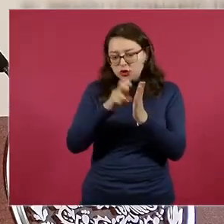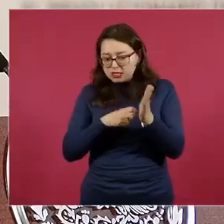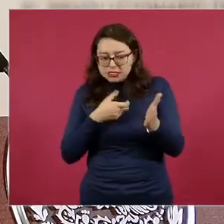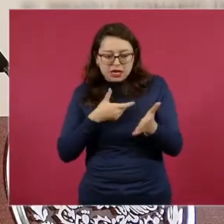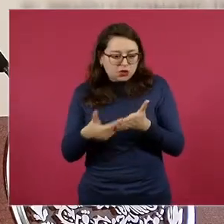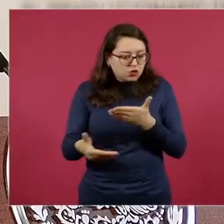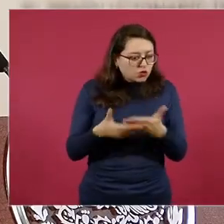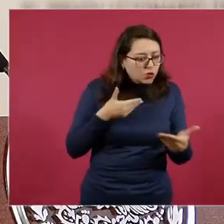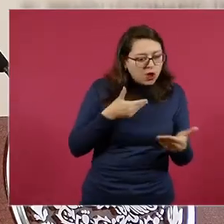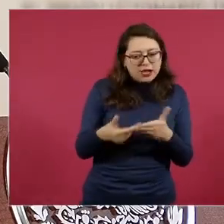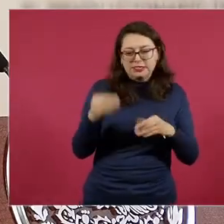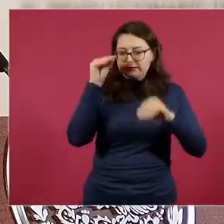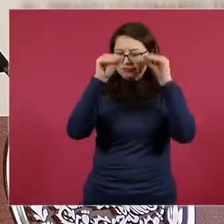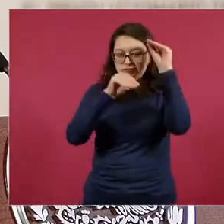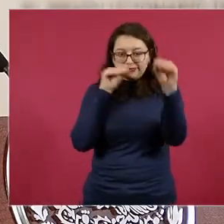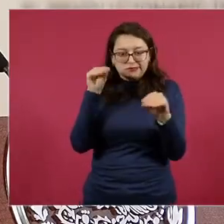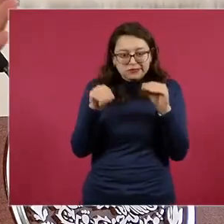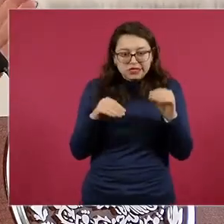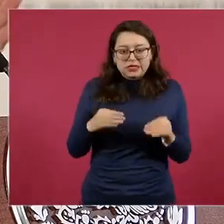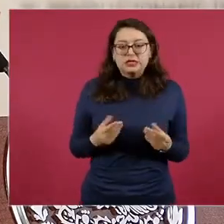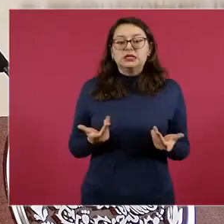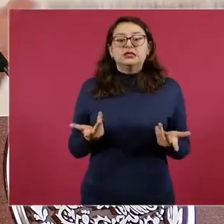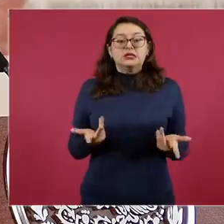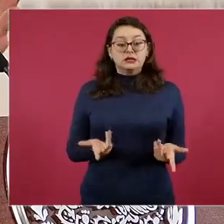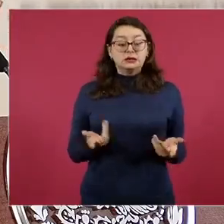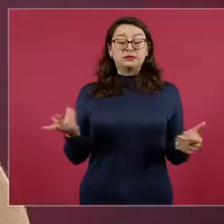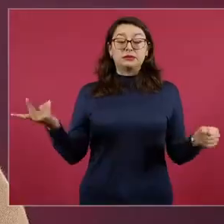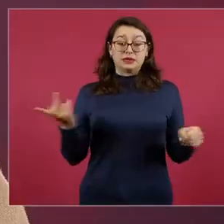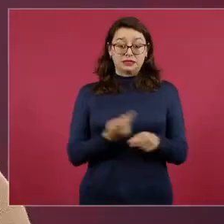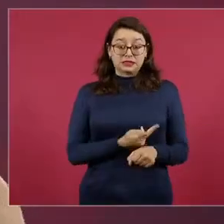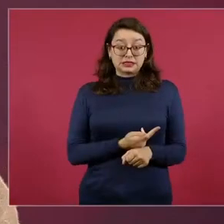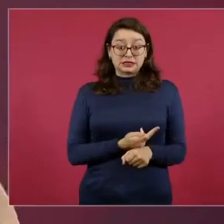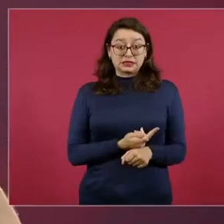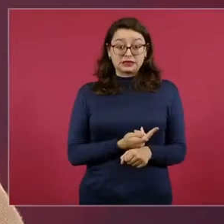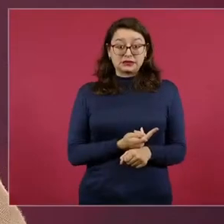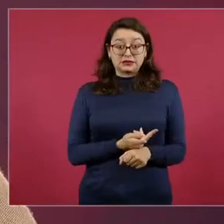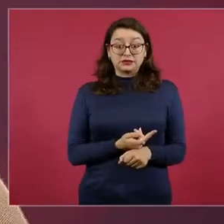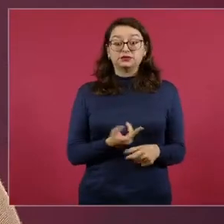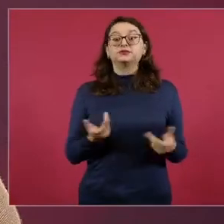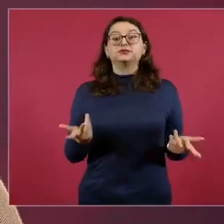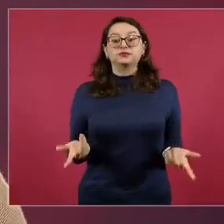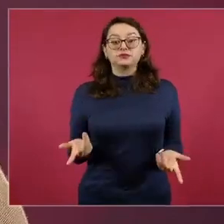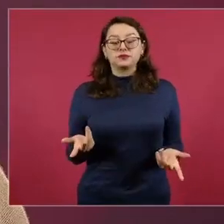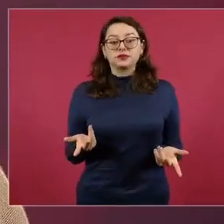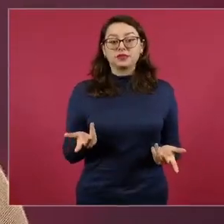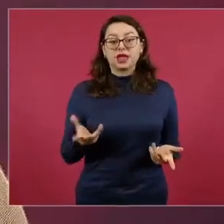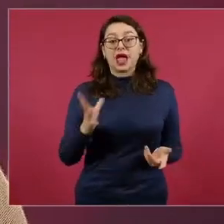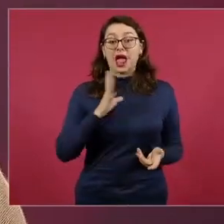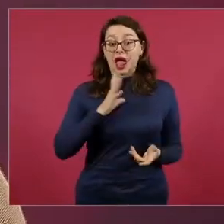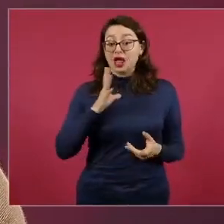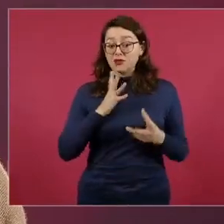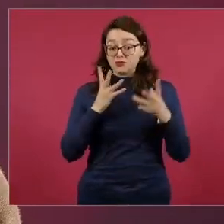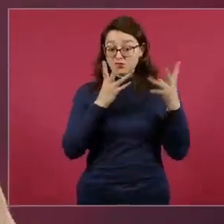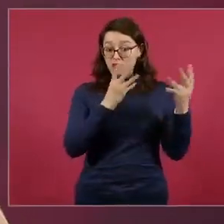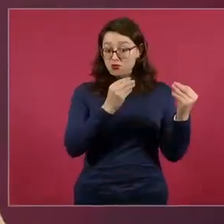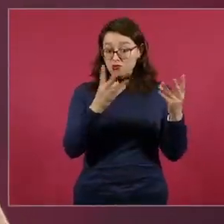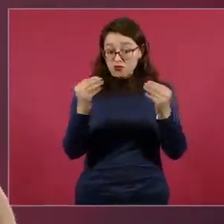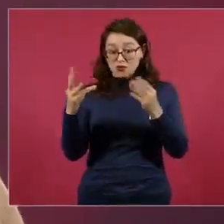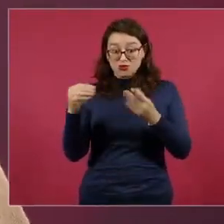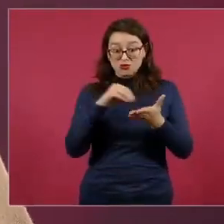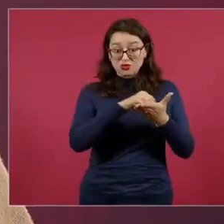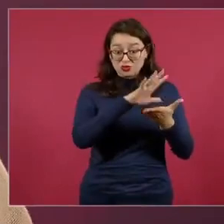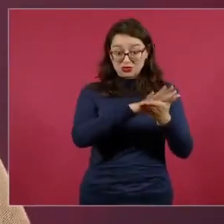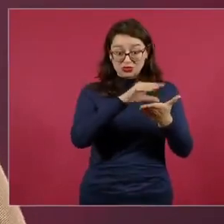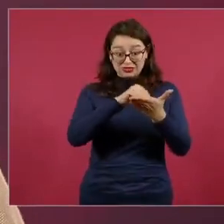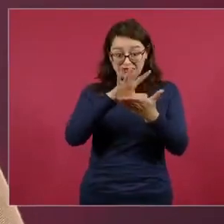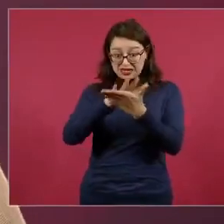porque efectivamente nos encontramos con un universo de registros de